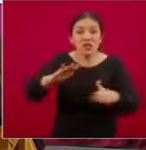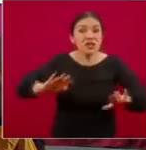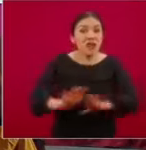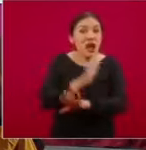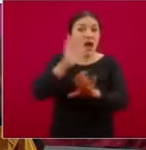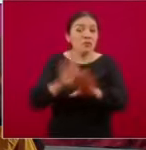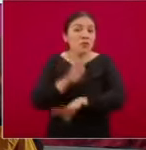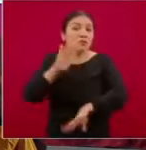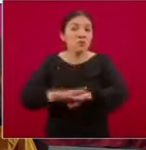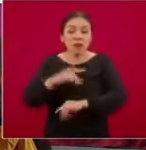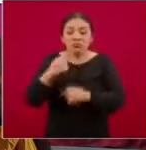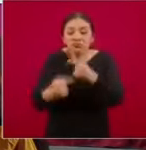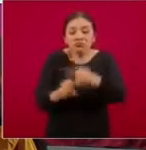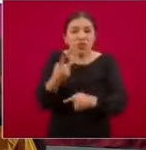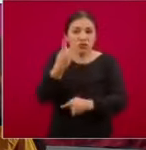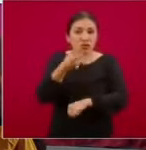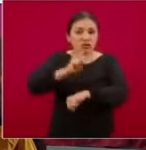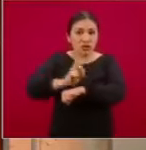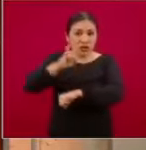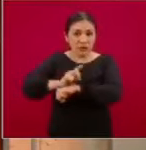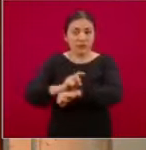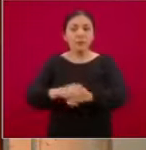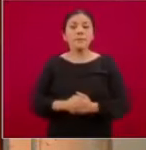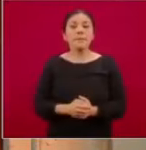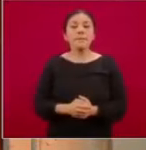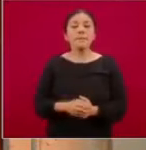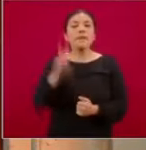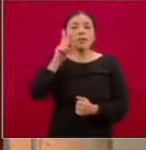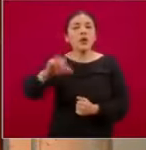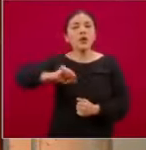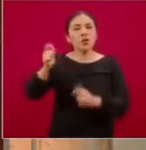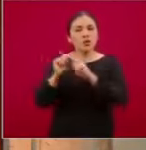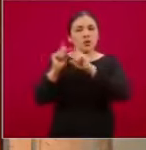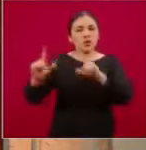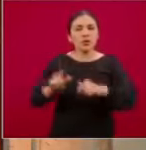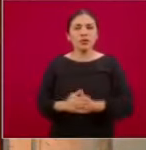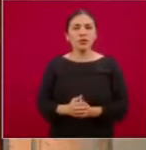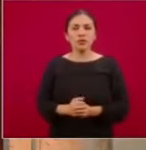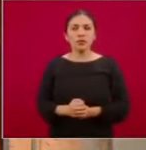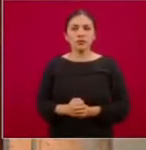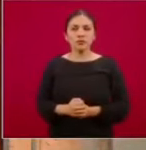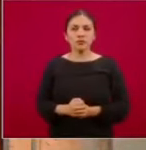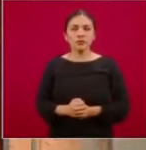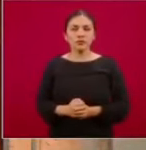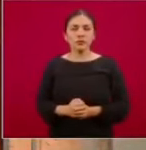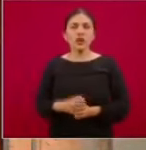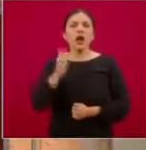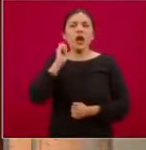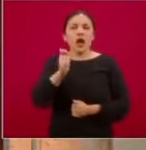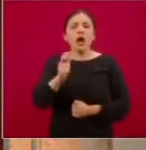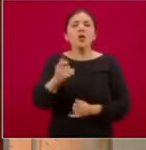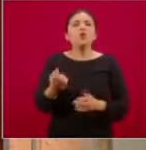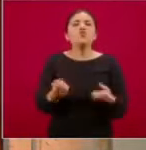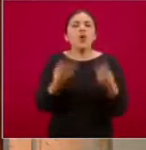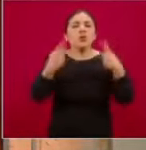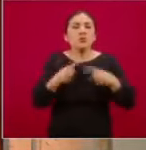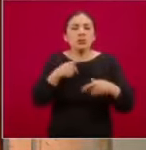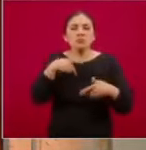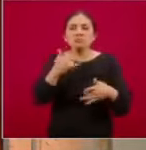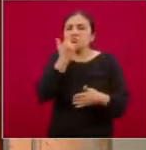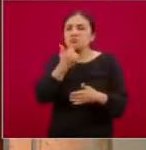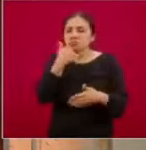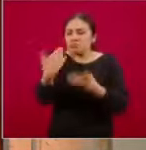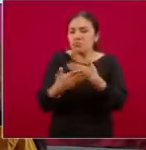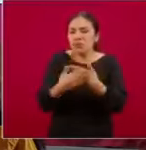los siguientes 2 días. Veamos la siguiente diapositiva, donde tenemos nuestra curva de casos estimados, es la curva azul